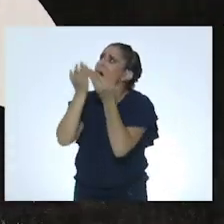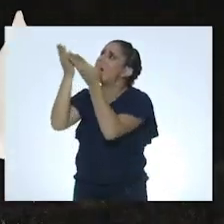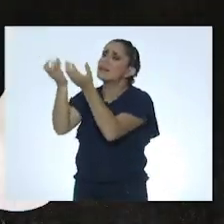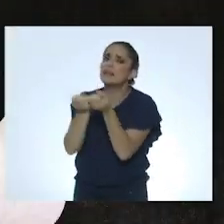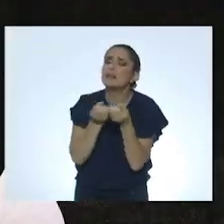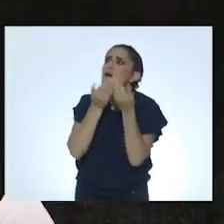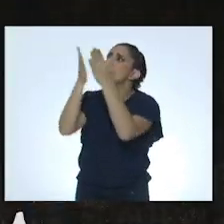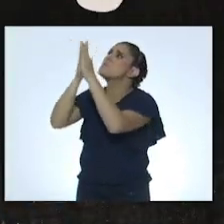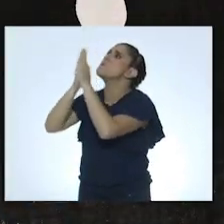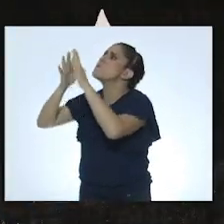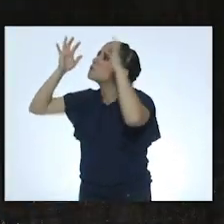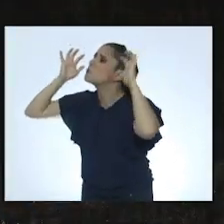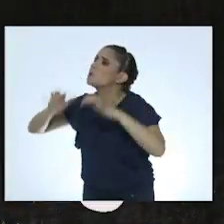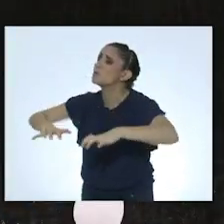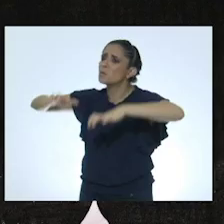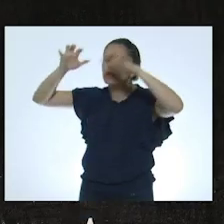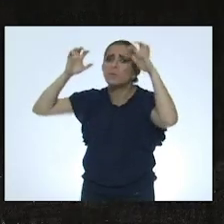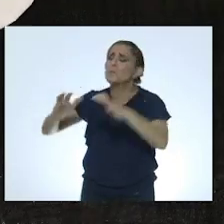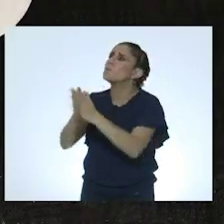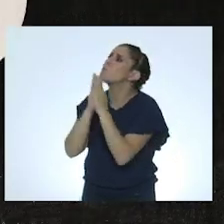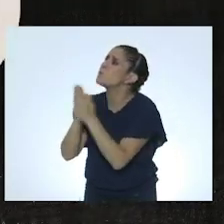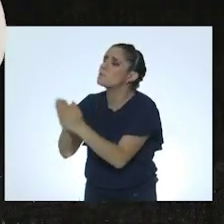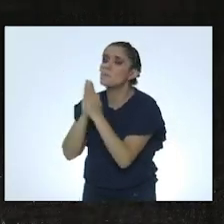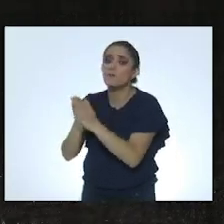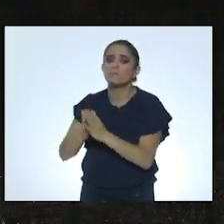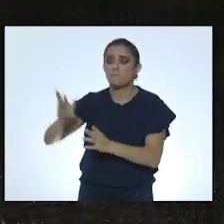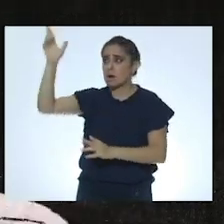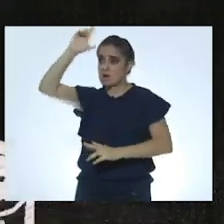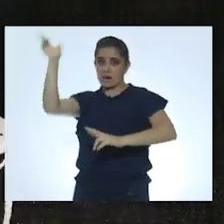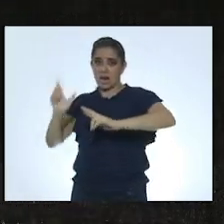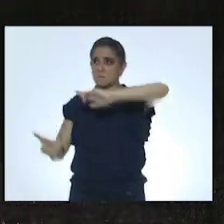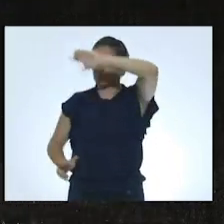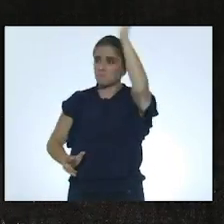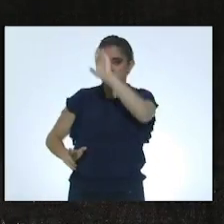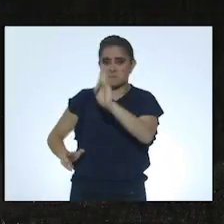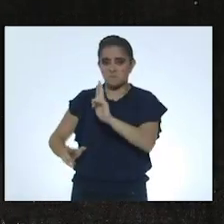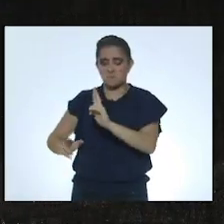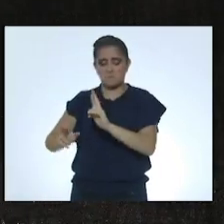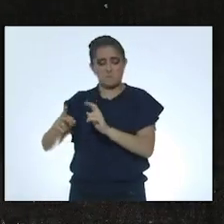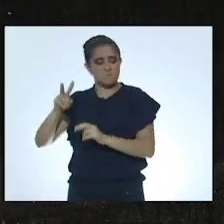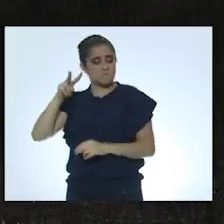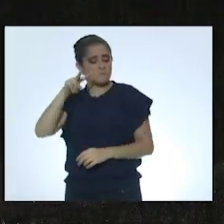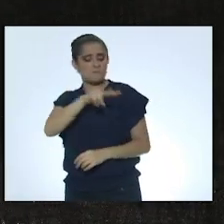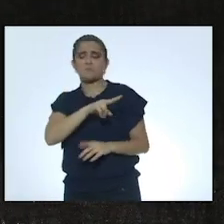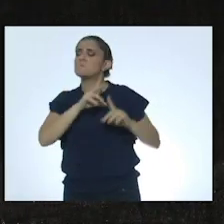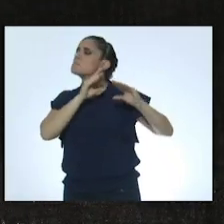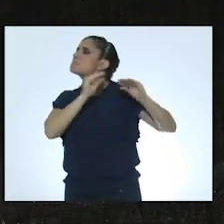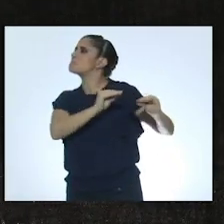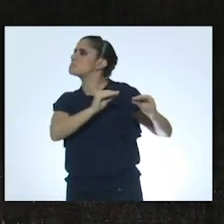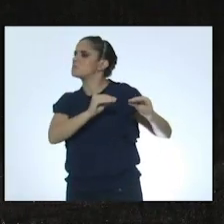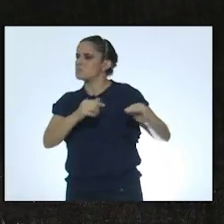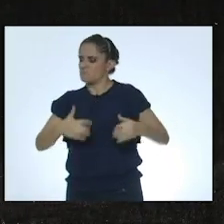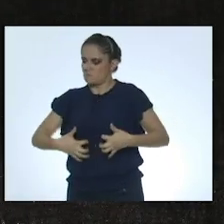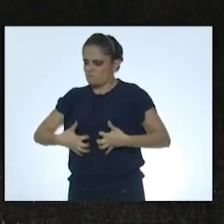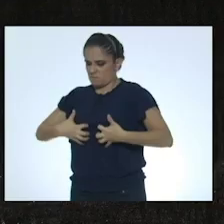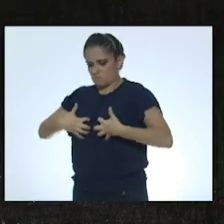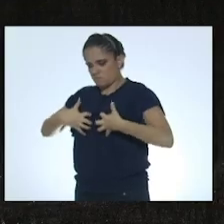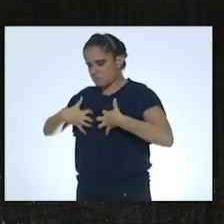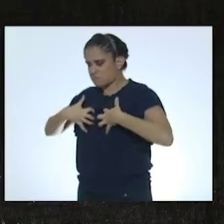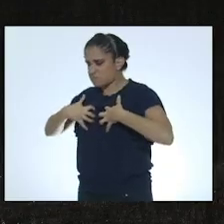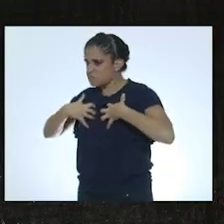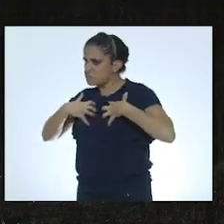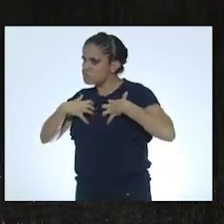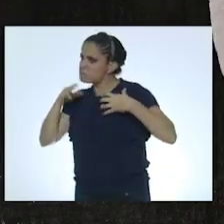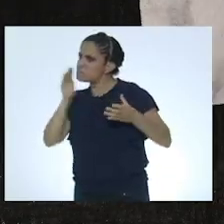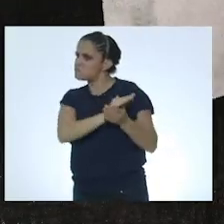gie. Guasaka rayu que, nabe pekadichika, nekeli kapenu kaadi agakala